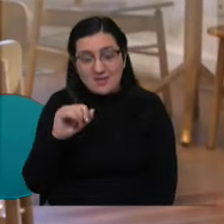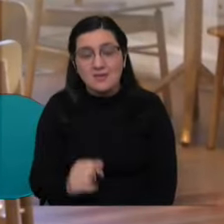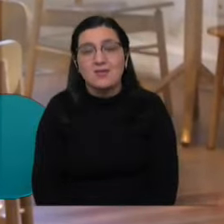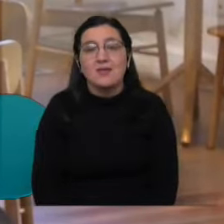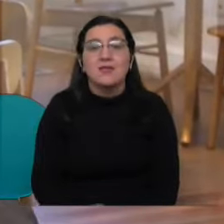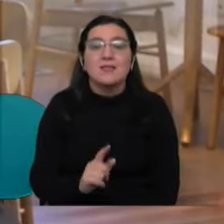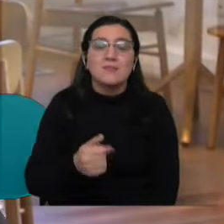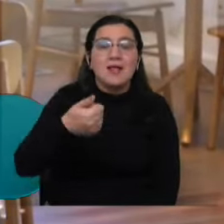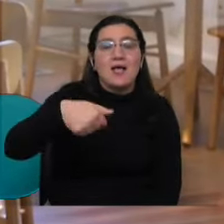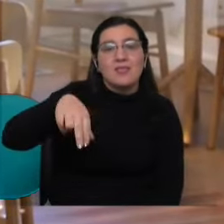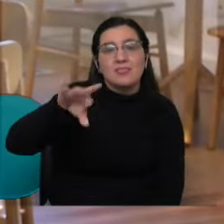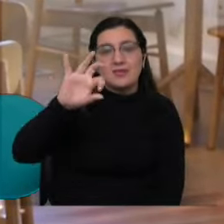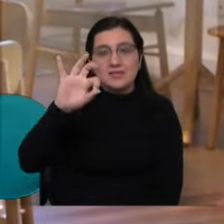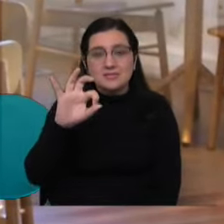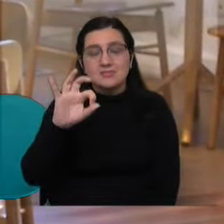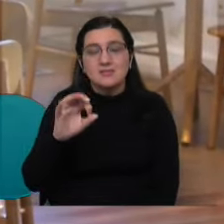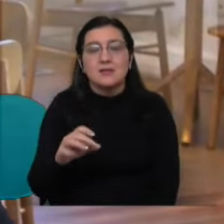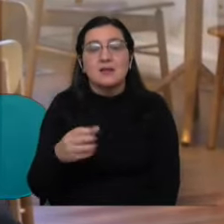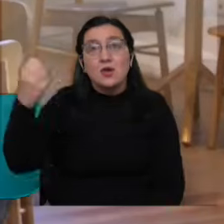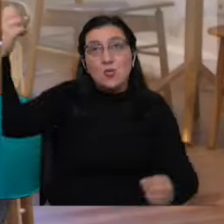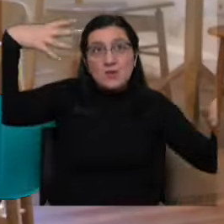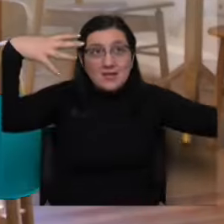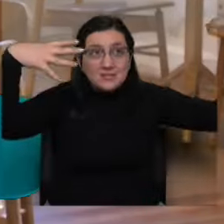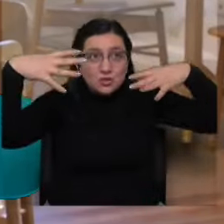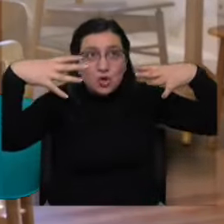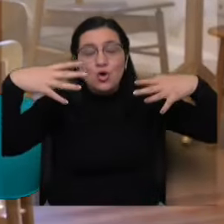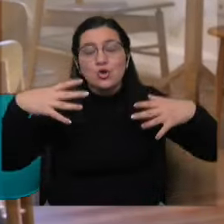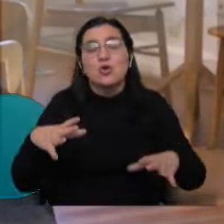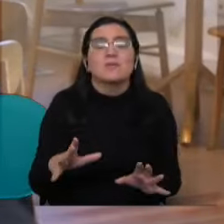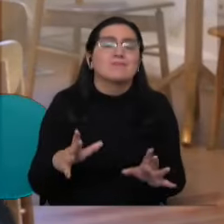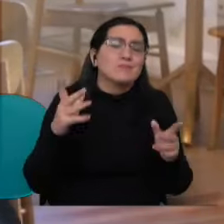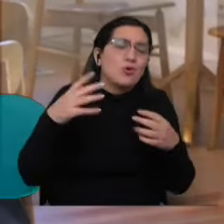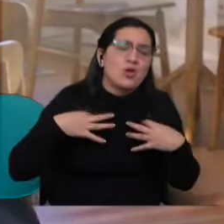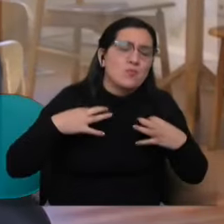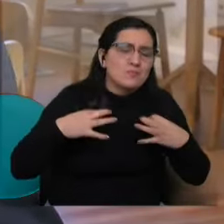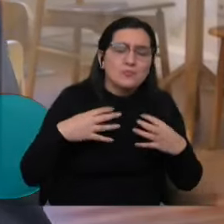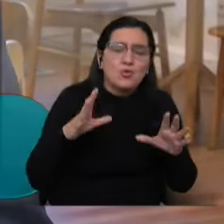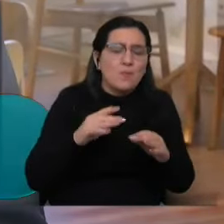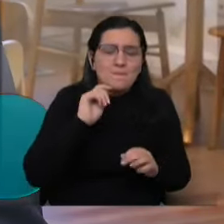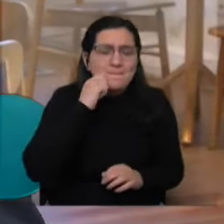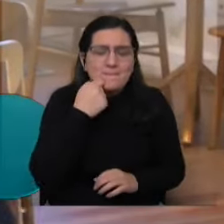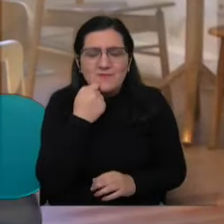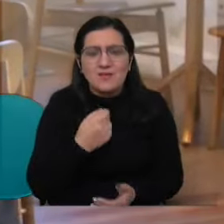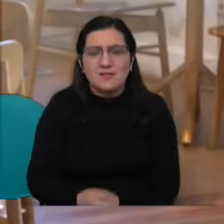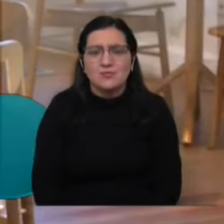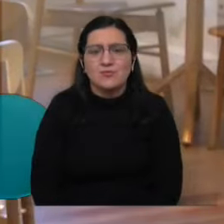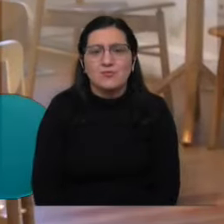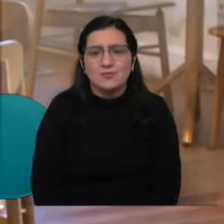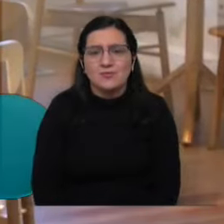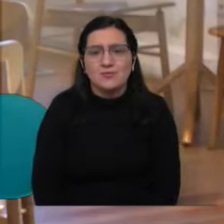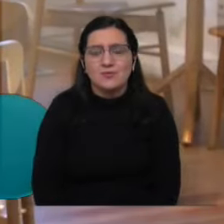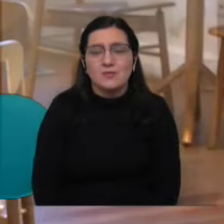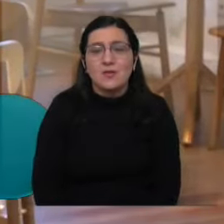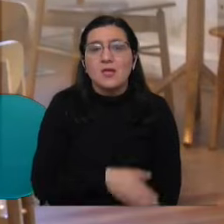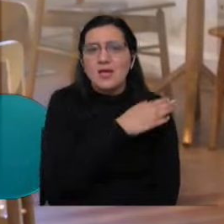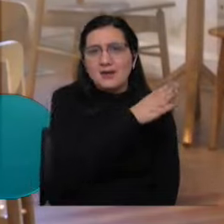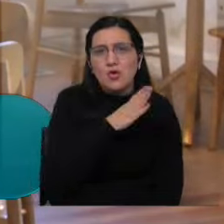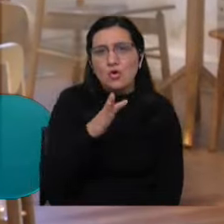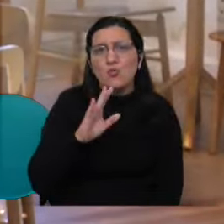papaleo la iluminación de Leticia Martínez el vestuario de solidad capurro o sea todos grandes para poner Este cuento en escena que recorrió